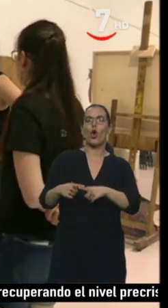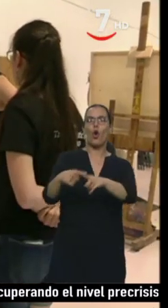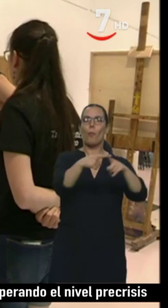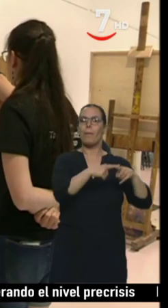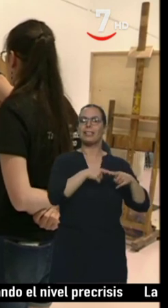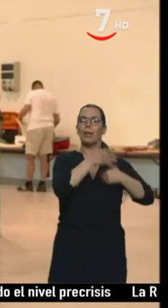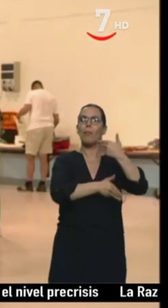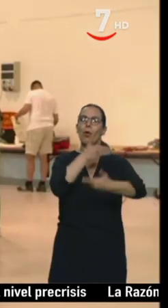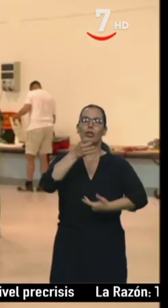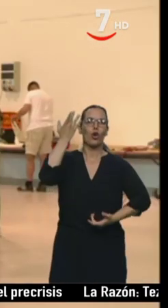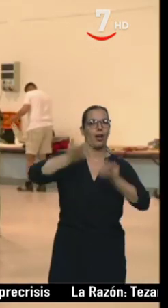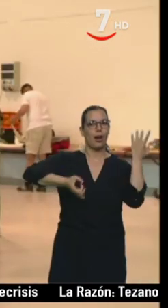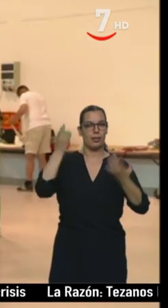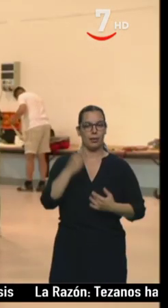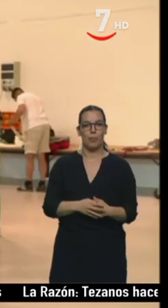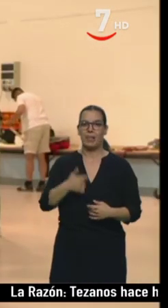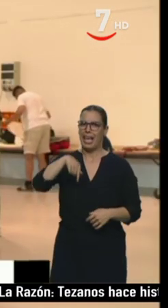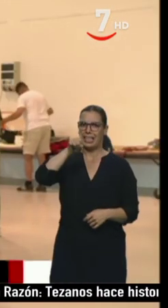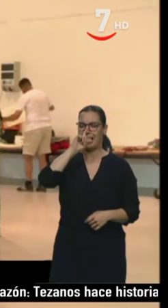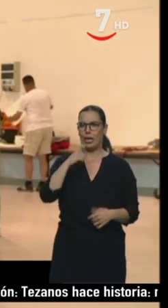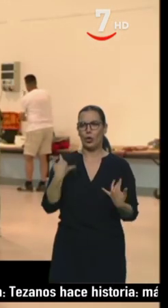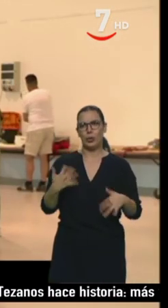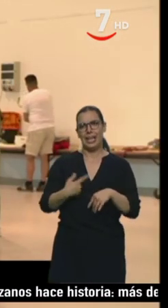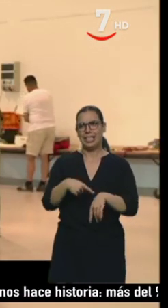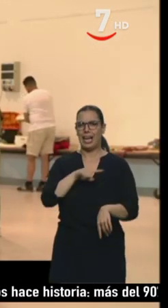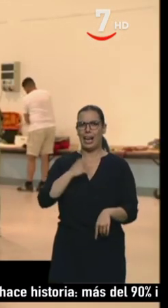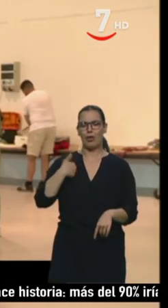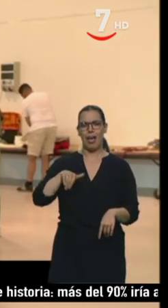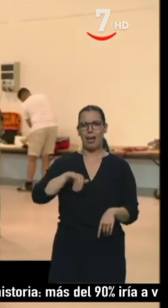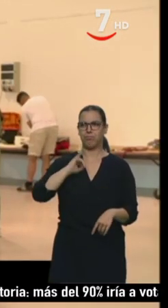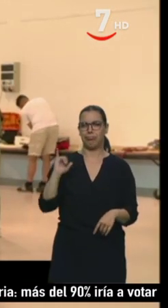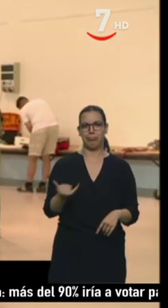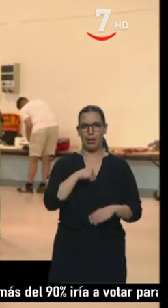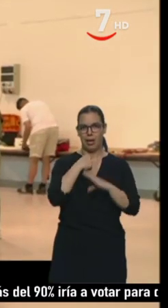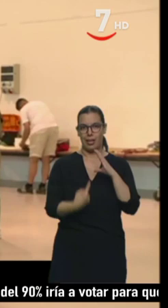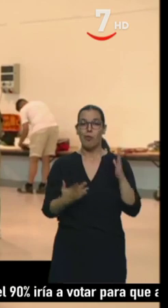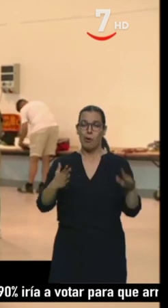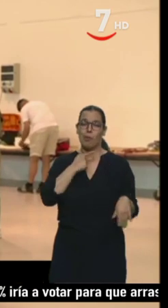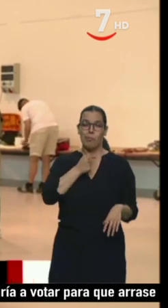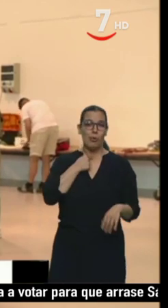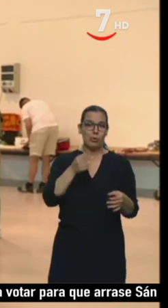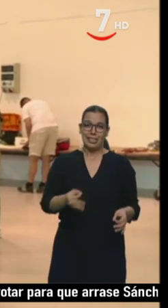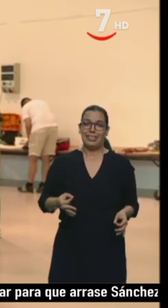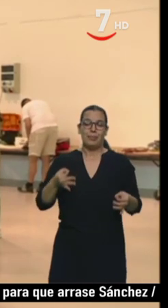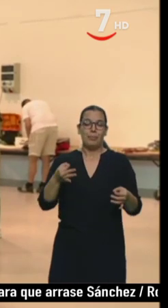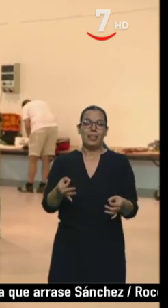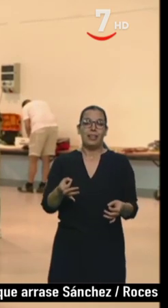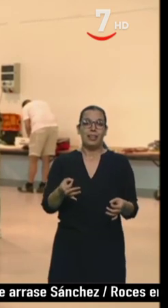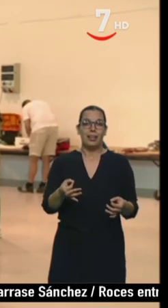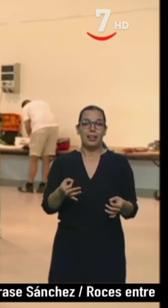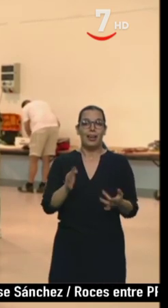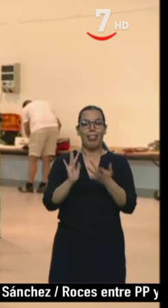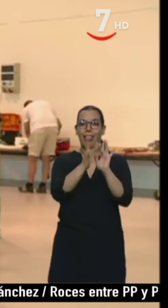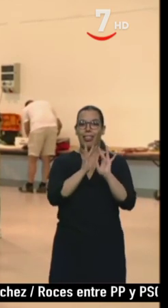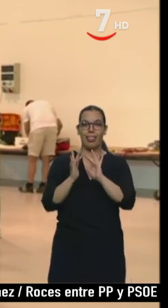proceso creativo. Este año me he pasado, yo vengo un poco cansado, pero me gusta siempre el